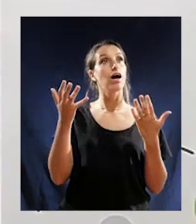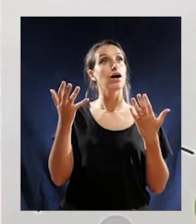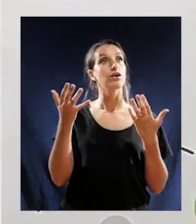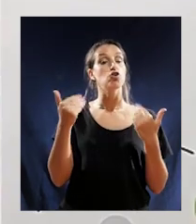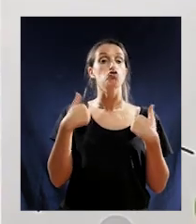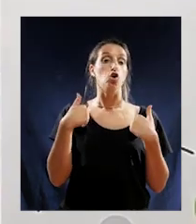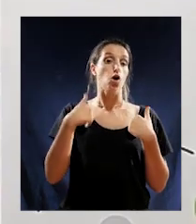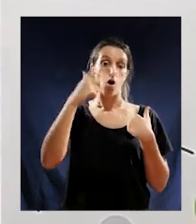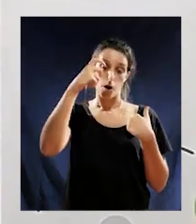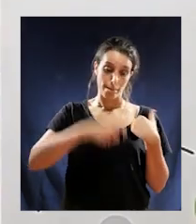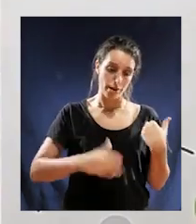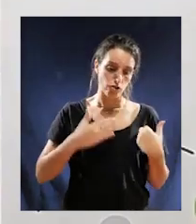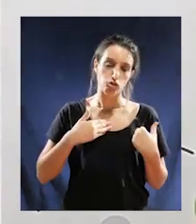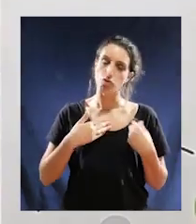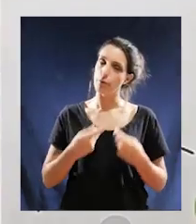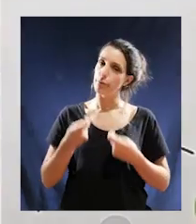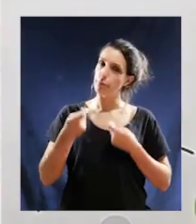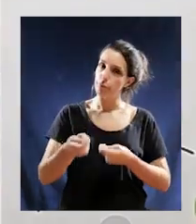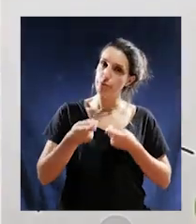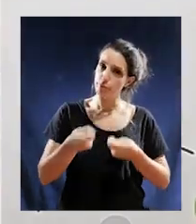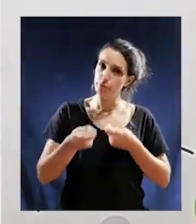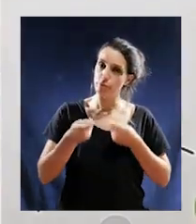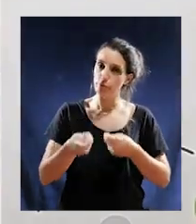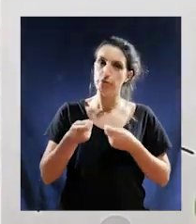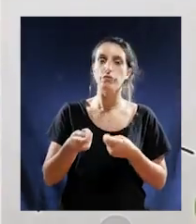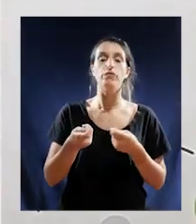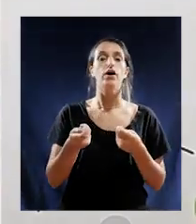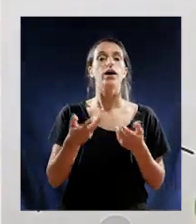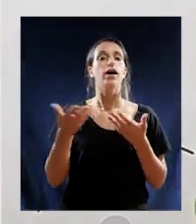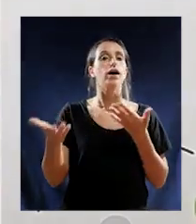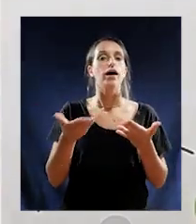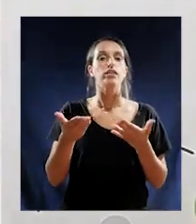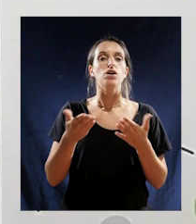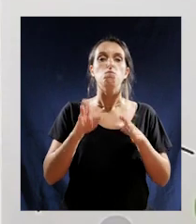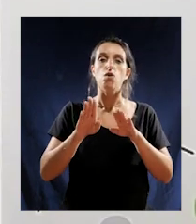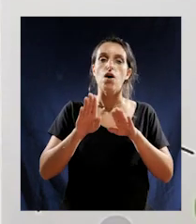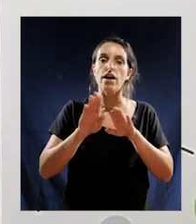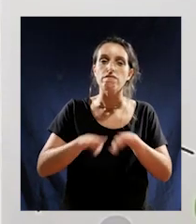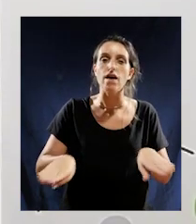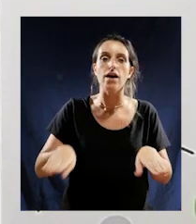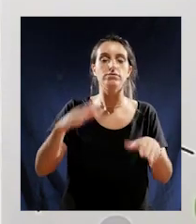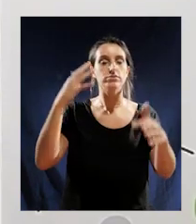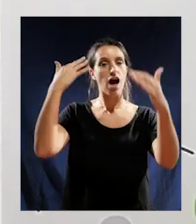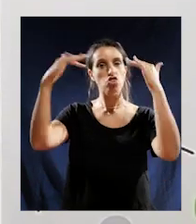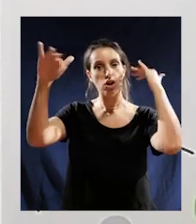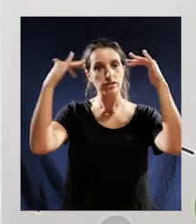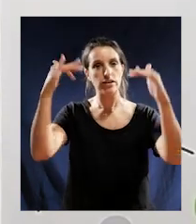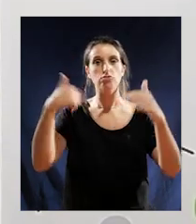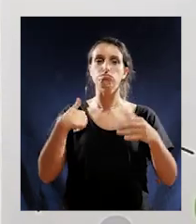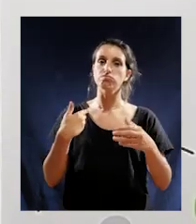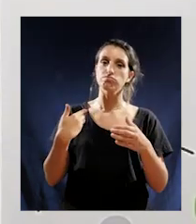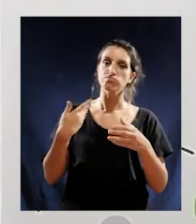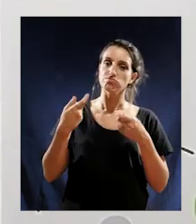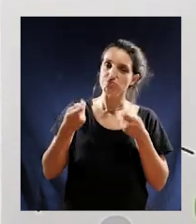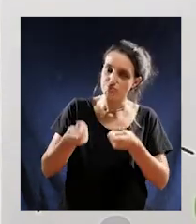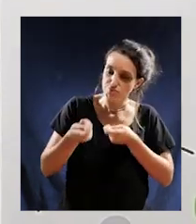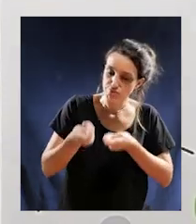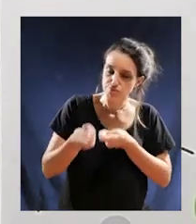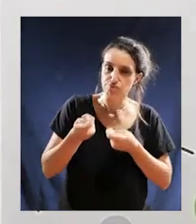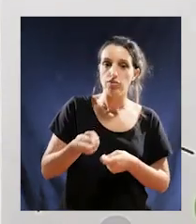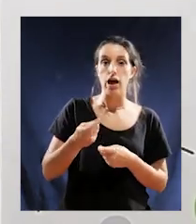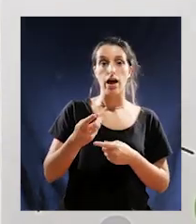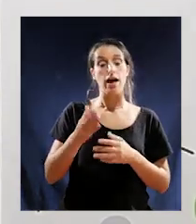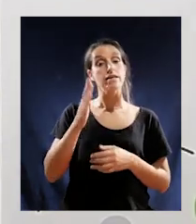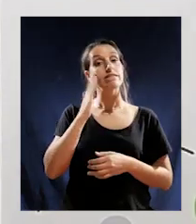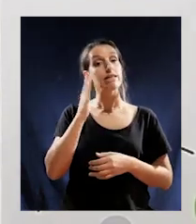insistido mucho mucho en materia de infancia y adolescencia nosotros sabemos por supuesto que la